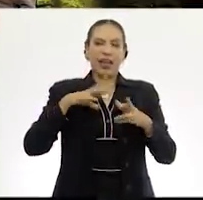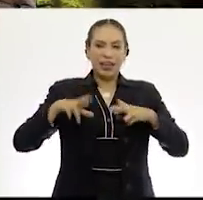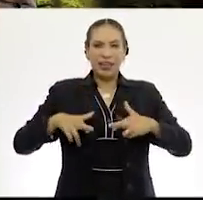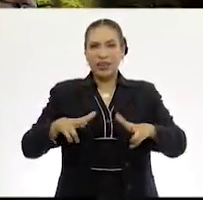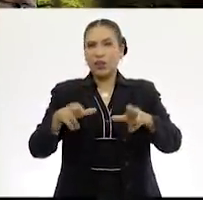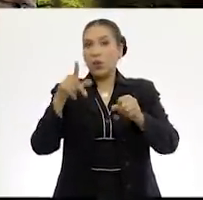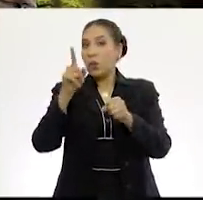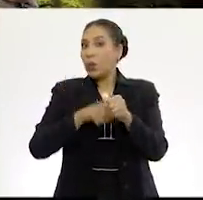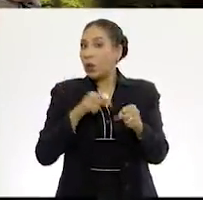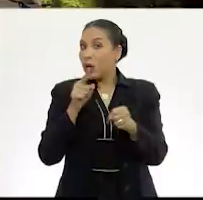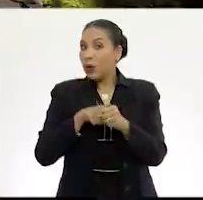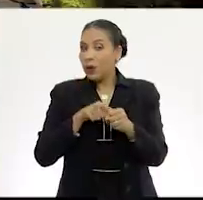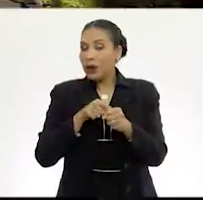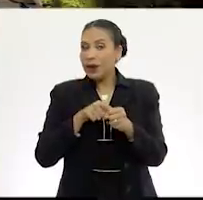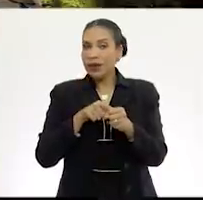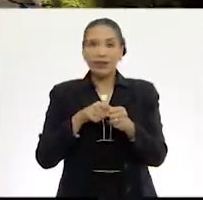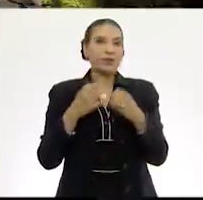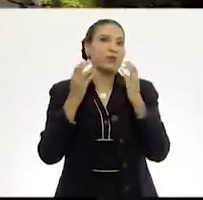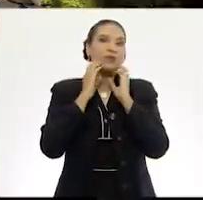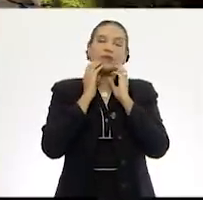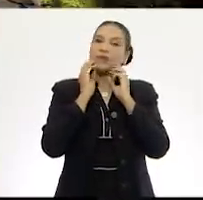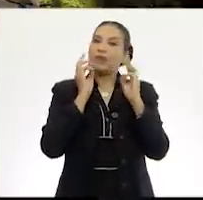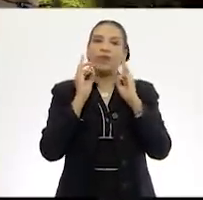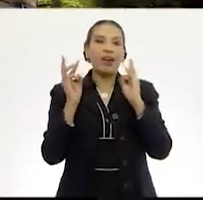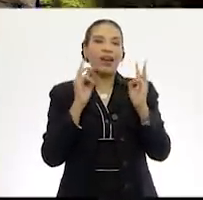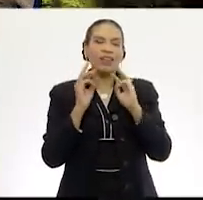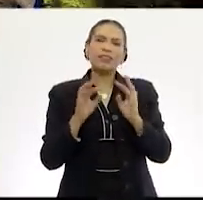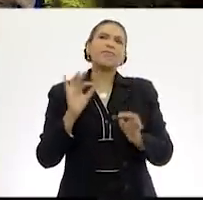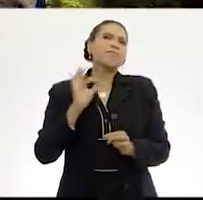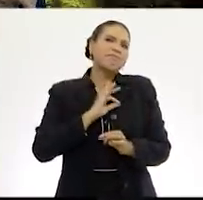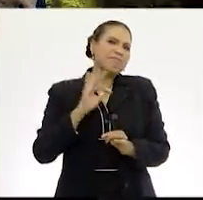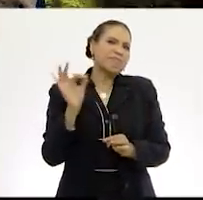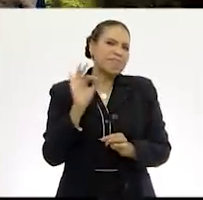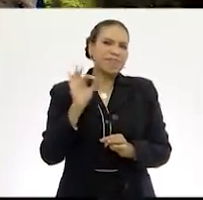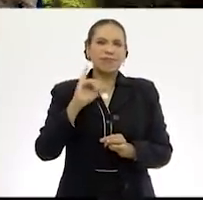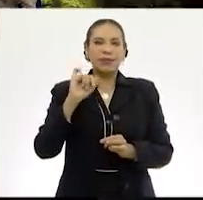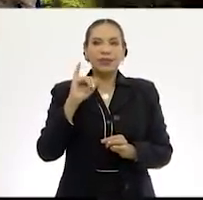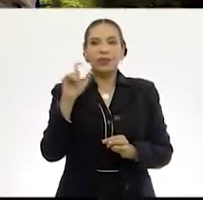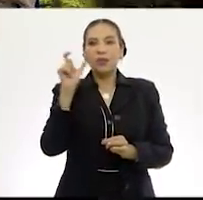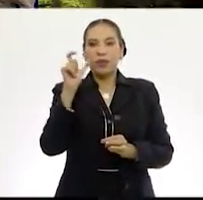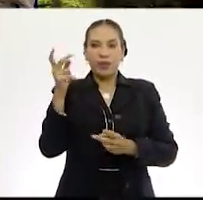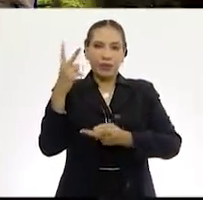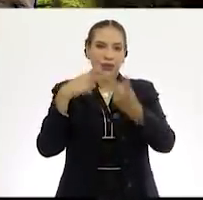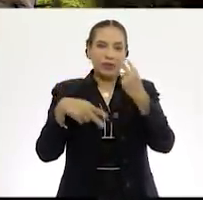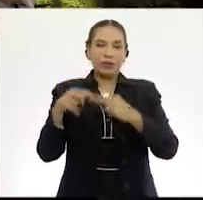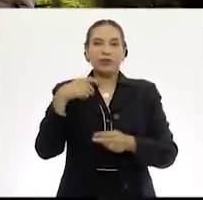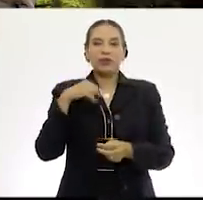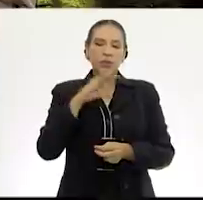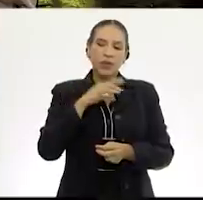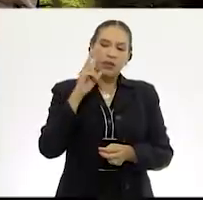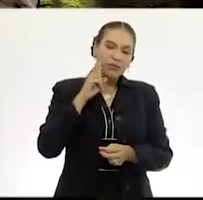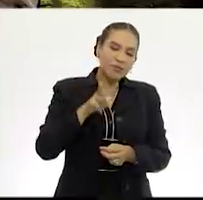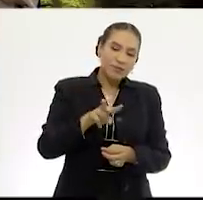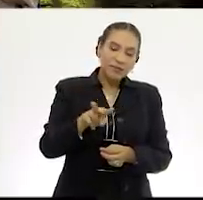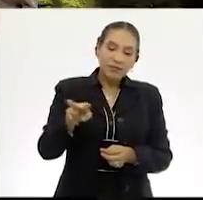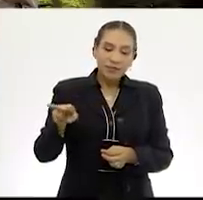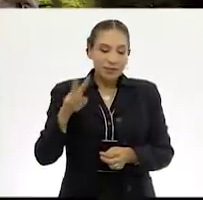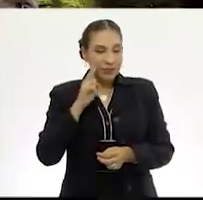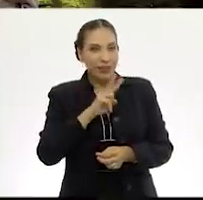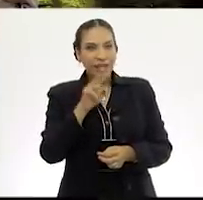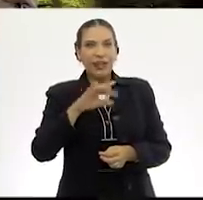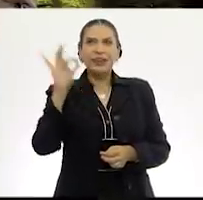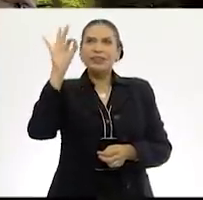de colores? ¡Guau! Pues podríamos decirse que sí. Cuando veníamos, de hecho, pude verlos. Ay, los